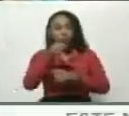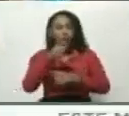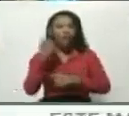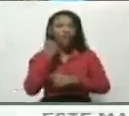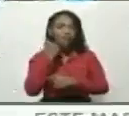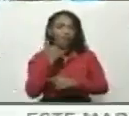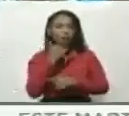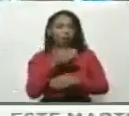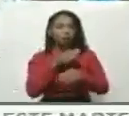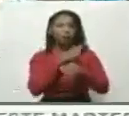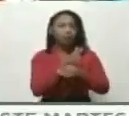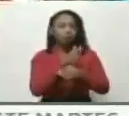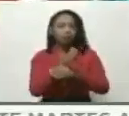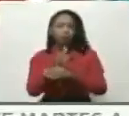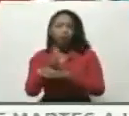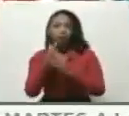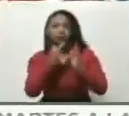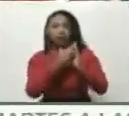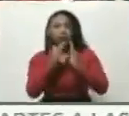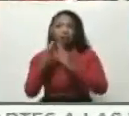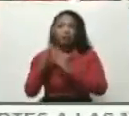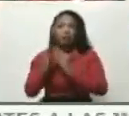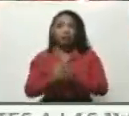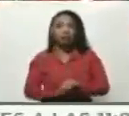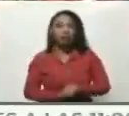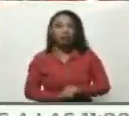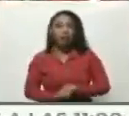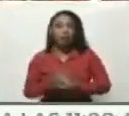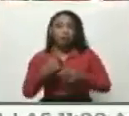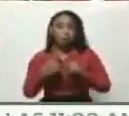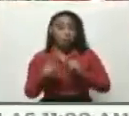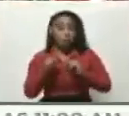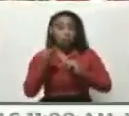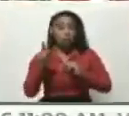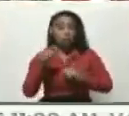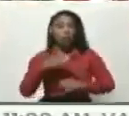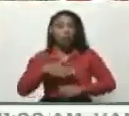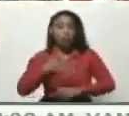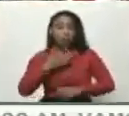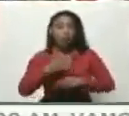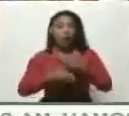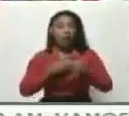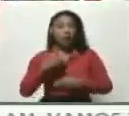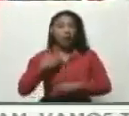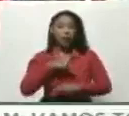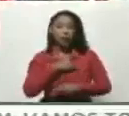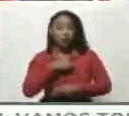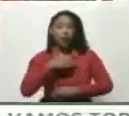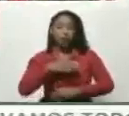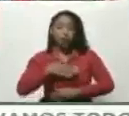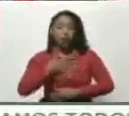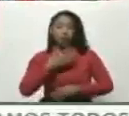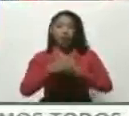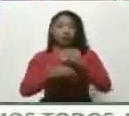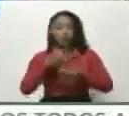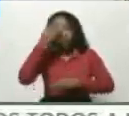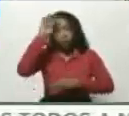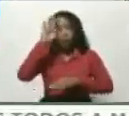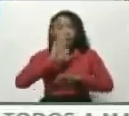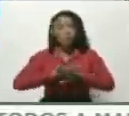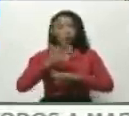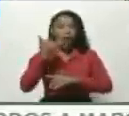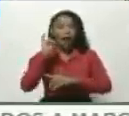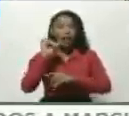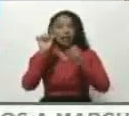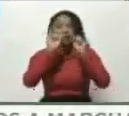por enfermo en cada casa. Pero eso lo pudimos hacer nosotros, lo pudo hacer Cuba, porque